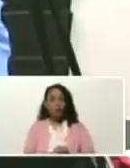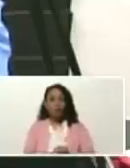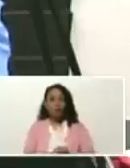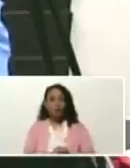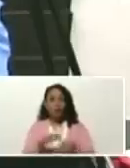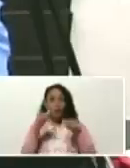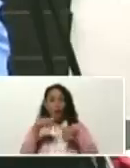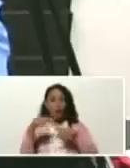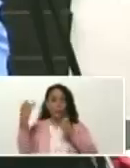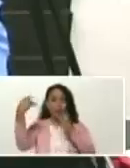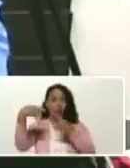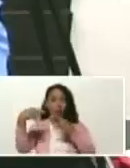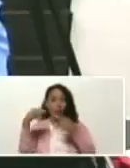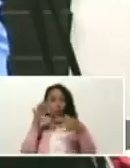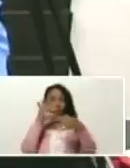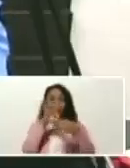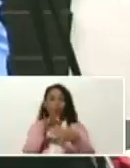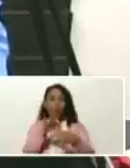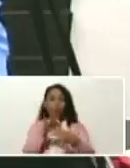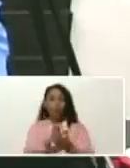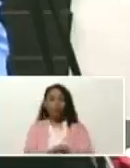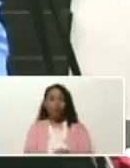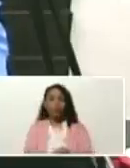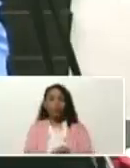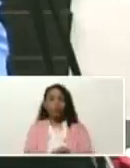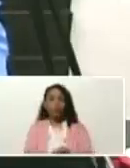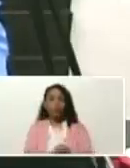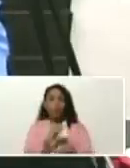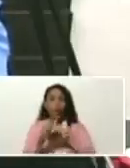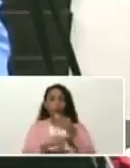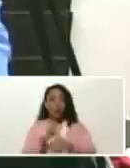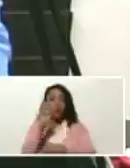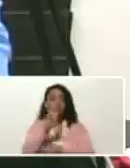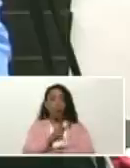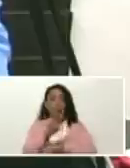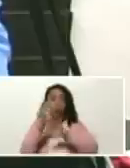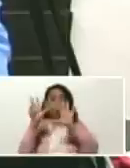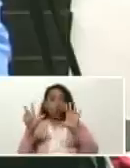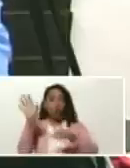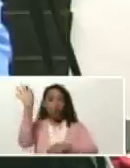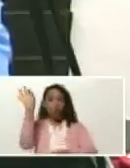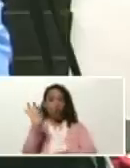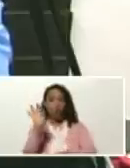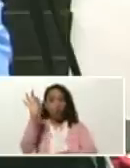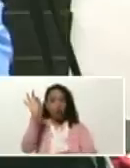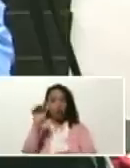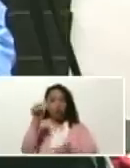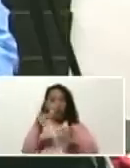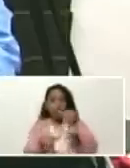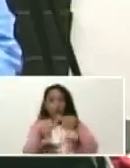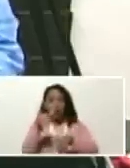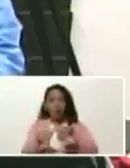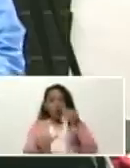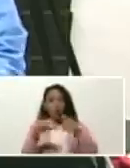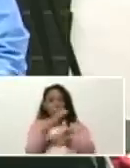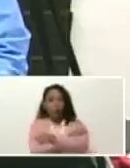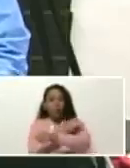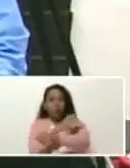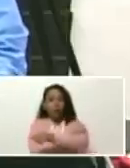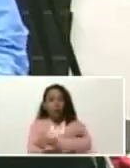esta plataforma unitaria sacó el 28% del voto de la